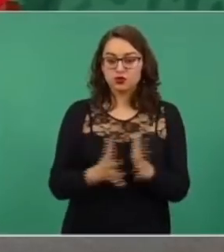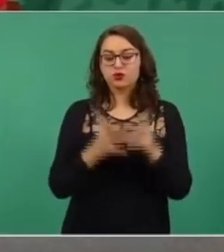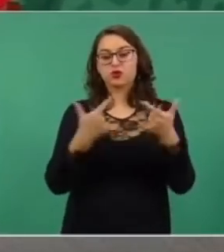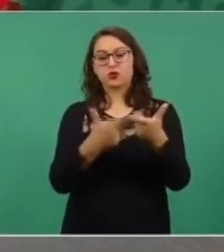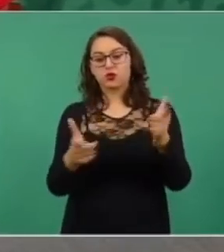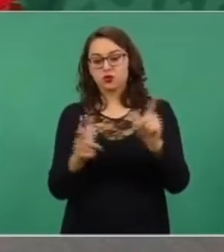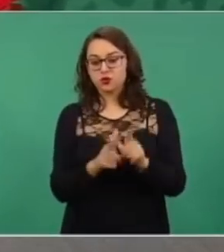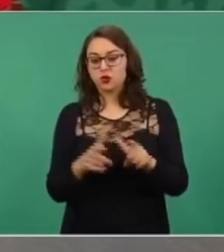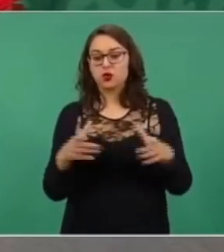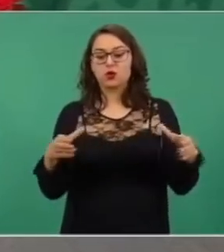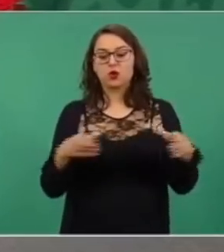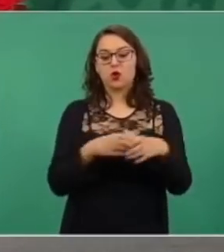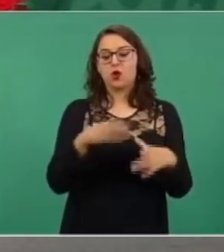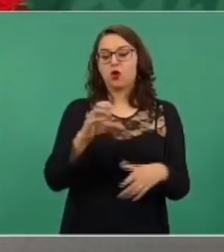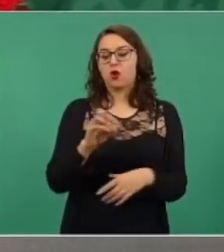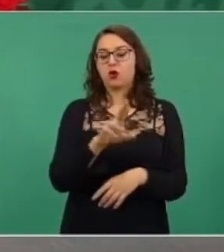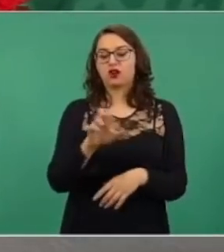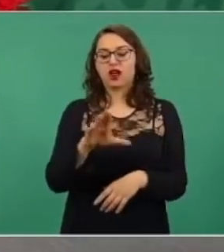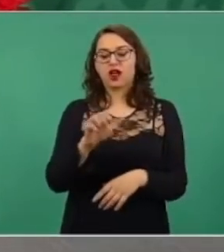brigadas Correcaminos,